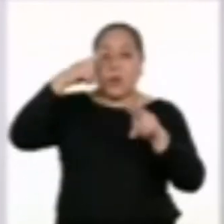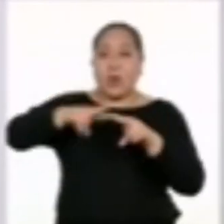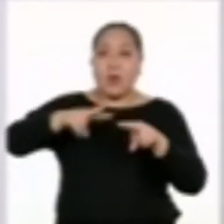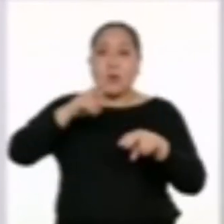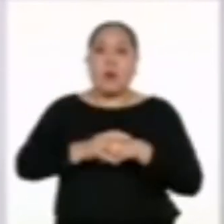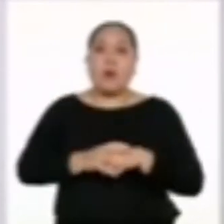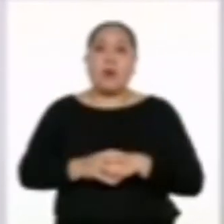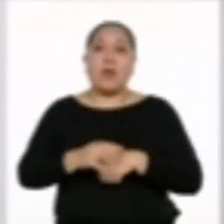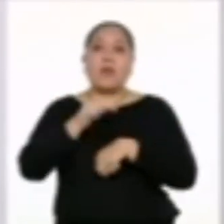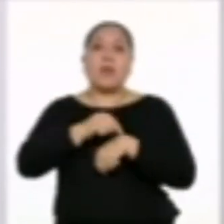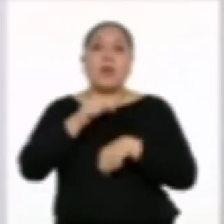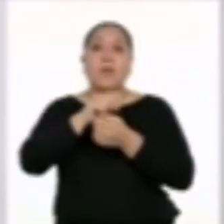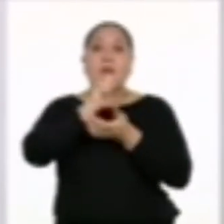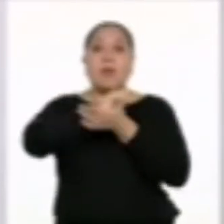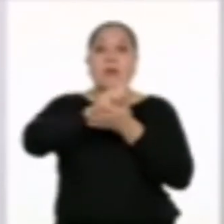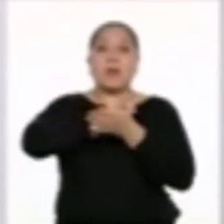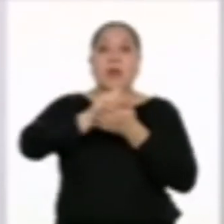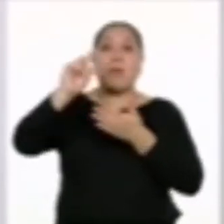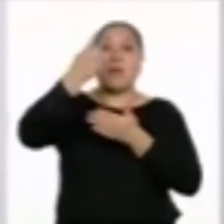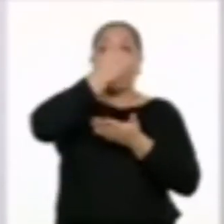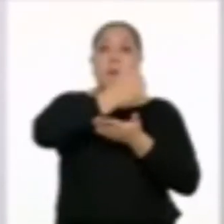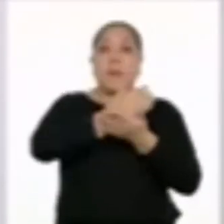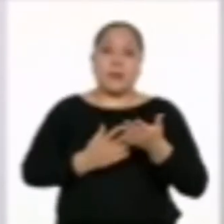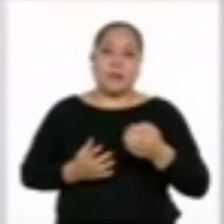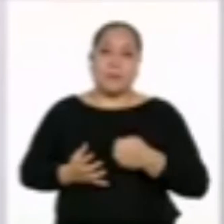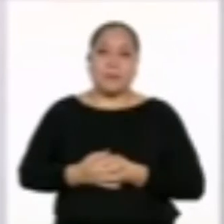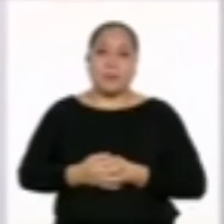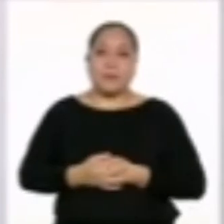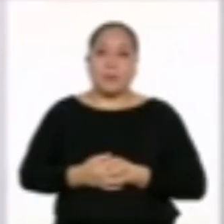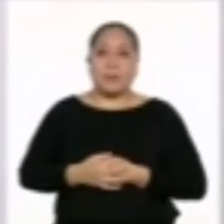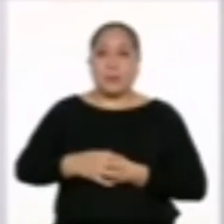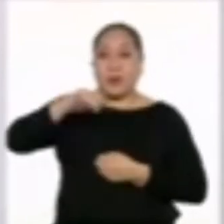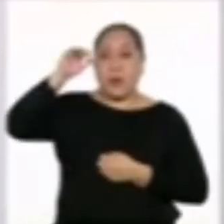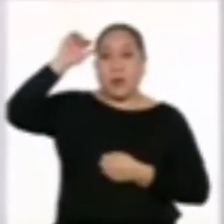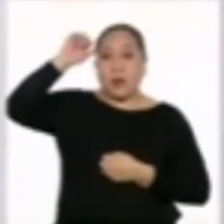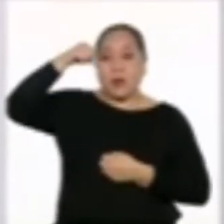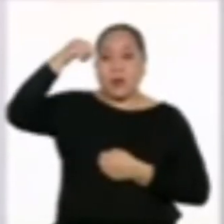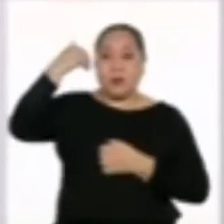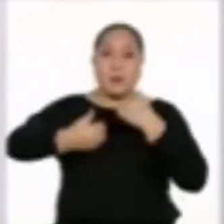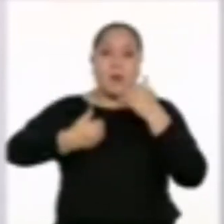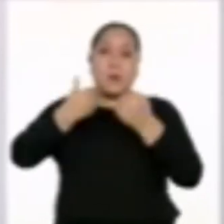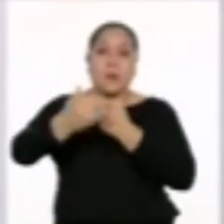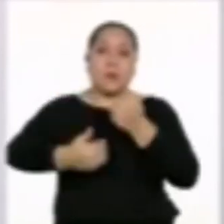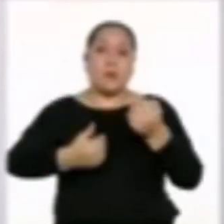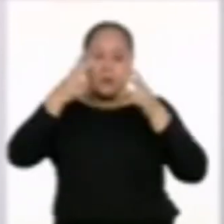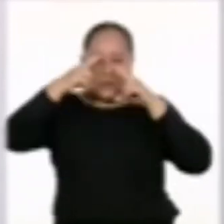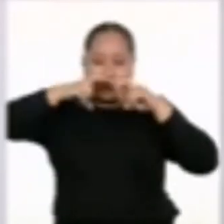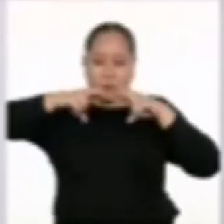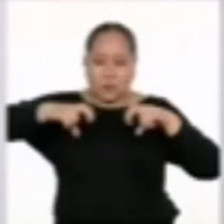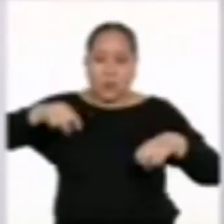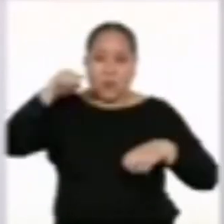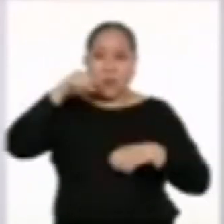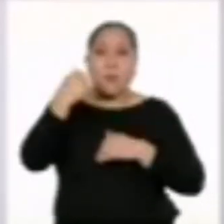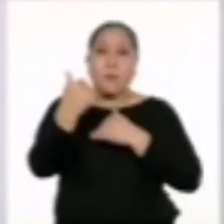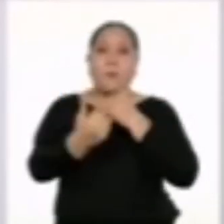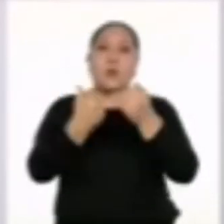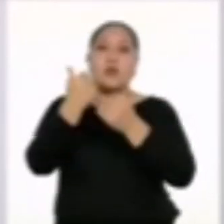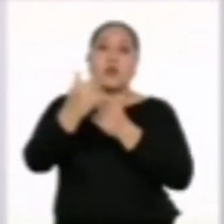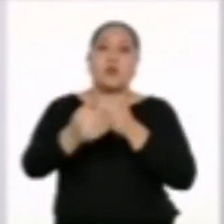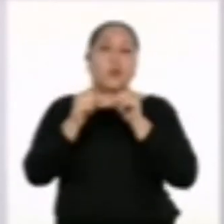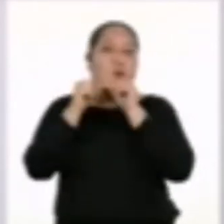al momento de escribir la primera versión. Recordemos que el proceso de revisión es un